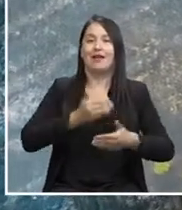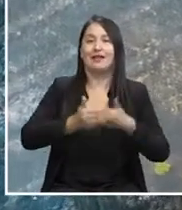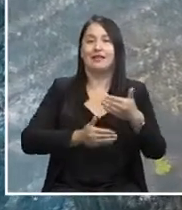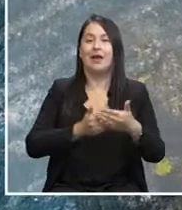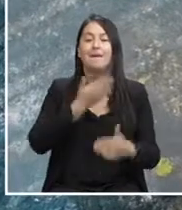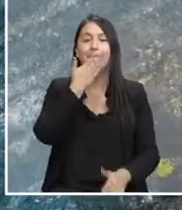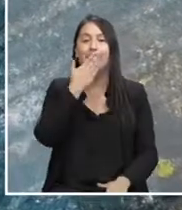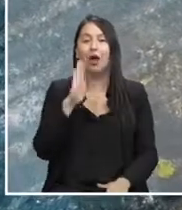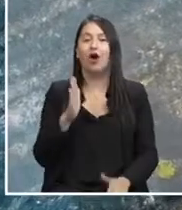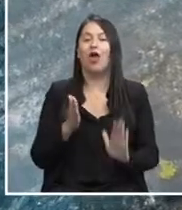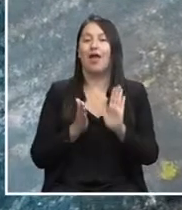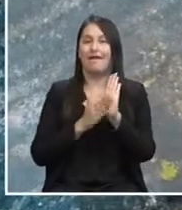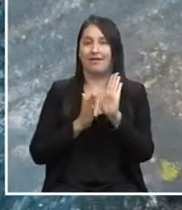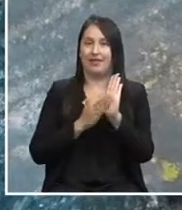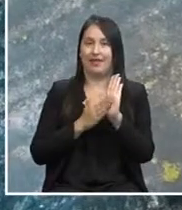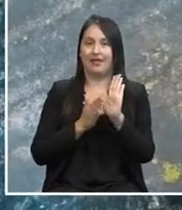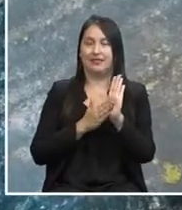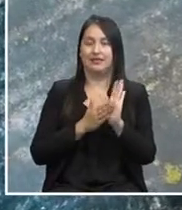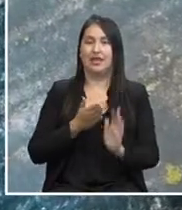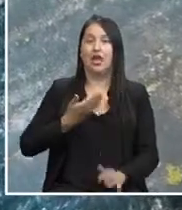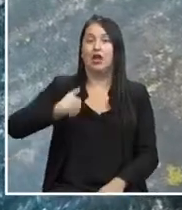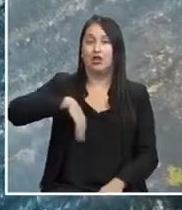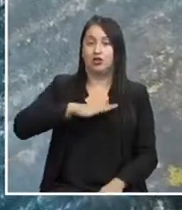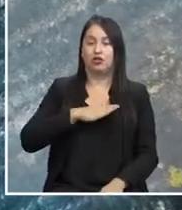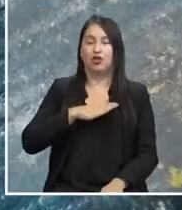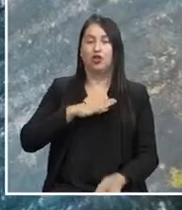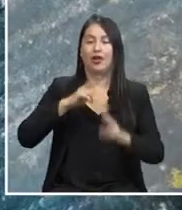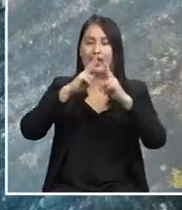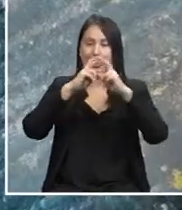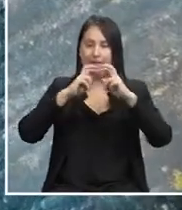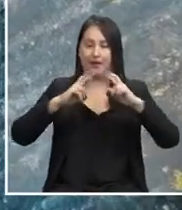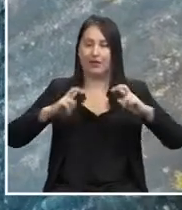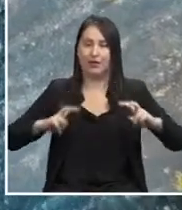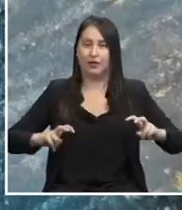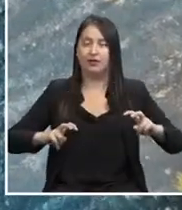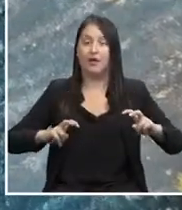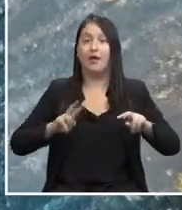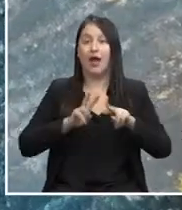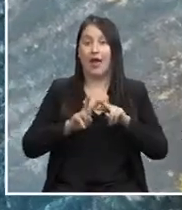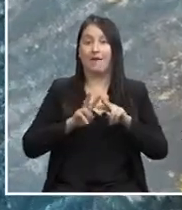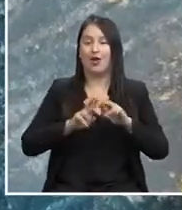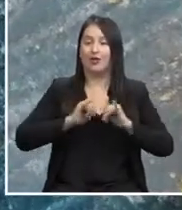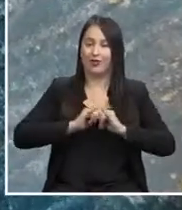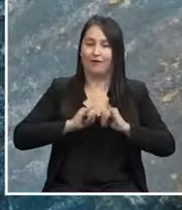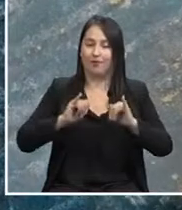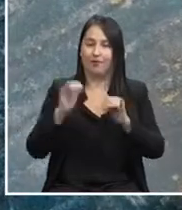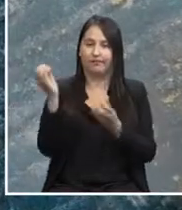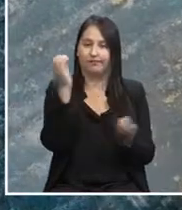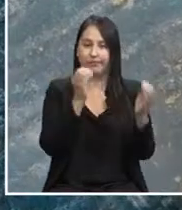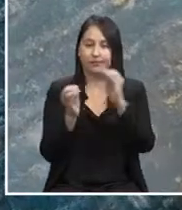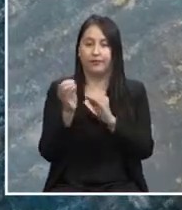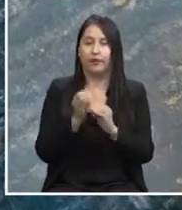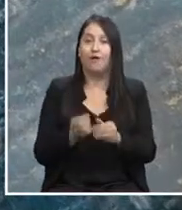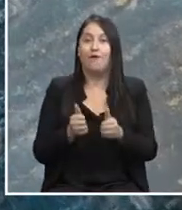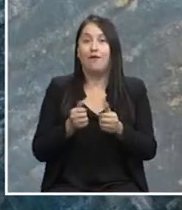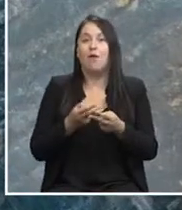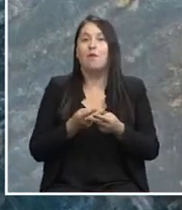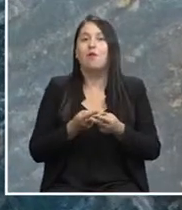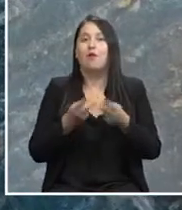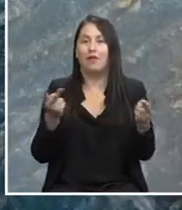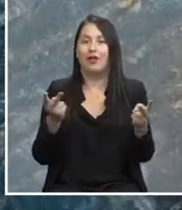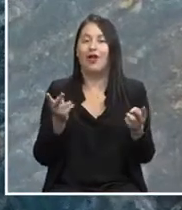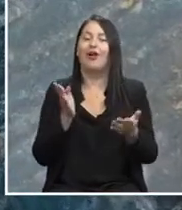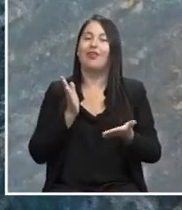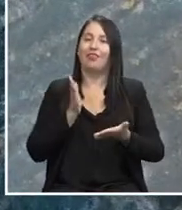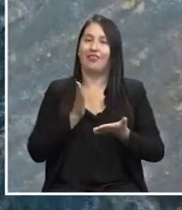evidencia. Nosotros como investigadores independientes hemos producido este tipo de datos, creo que son un bien público que debiese ser